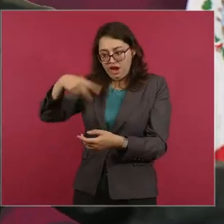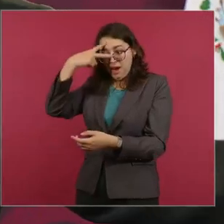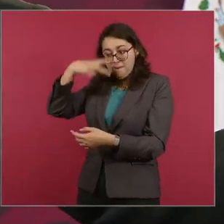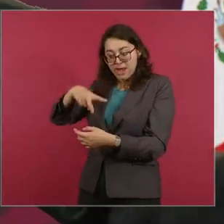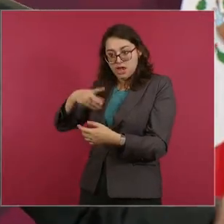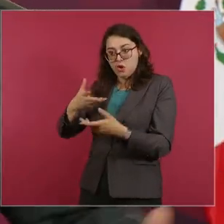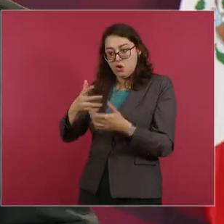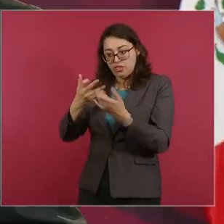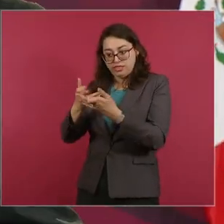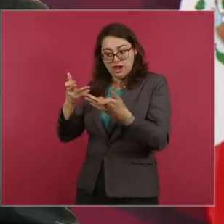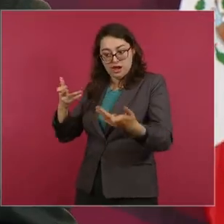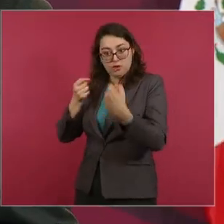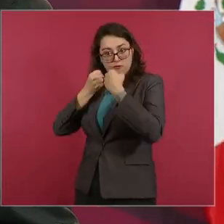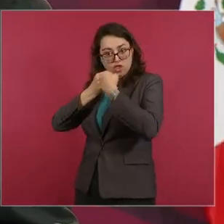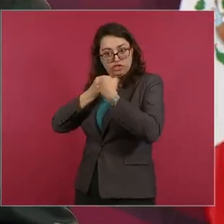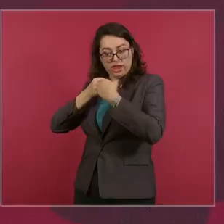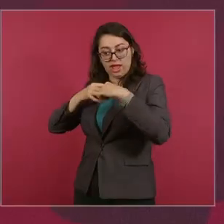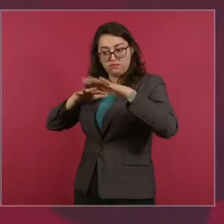mexicana